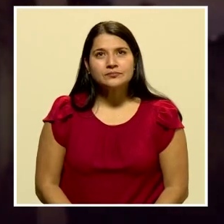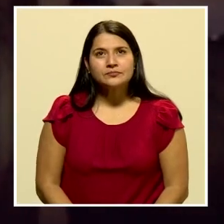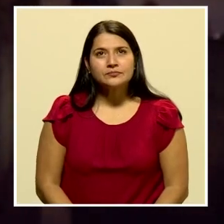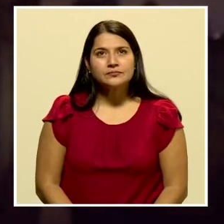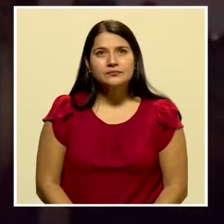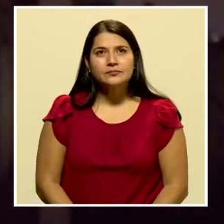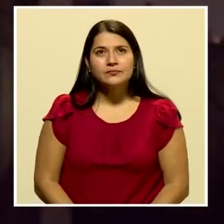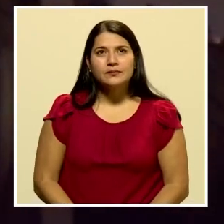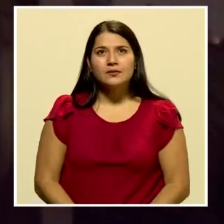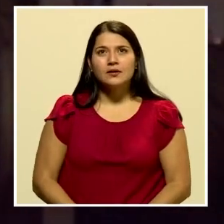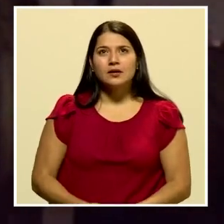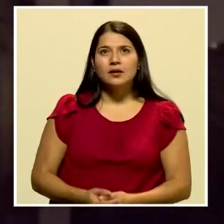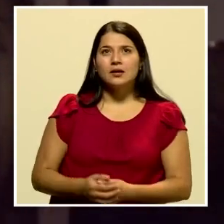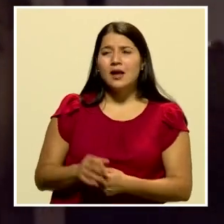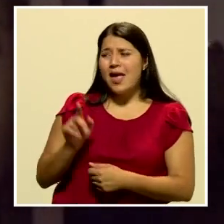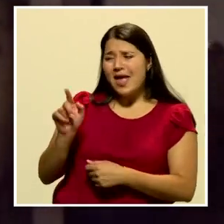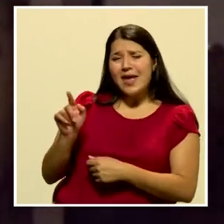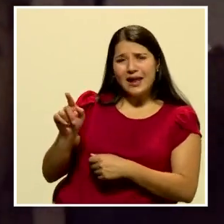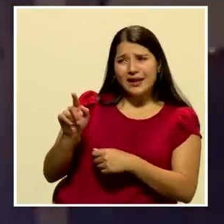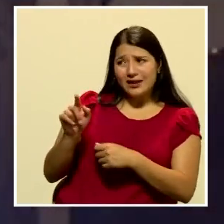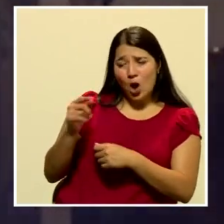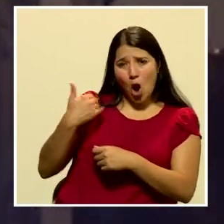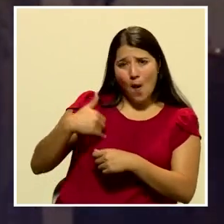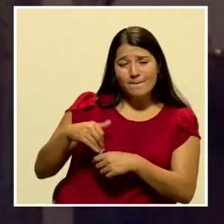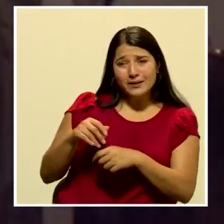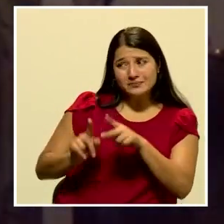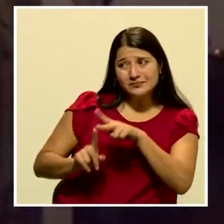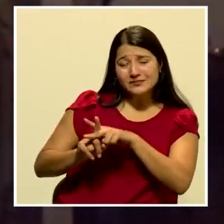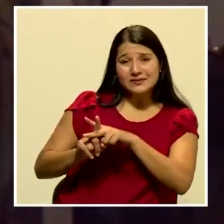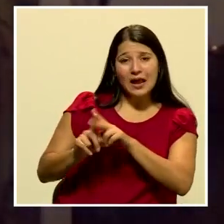en el video que es de Bangladesh,